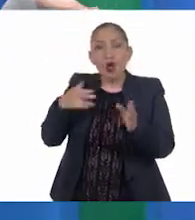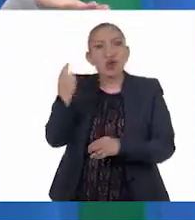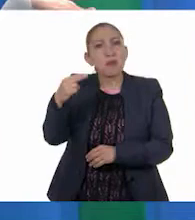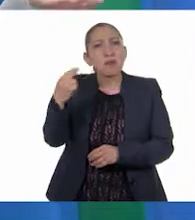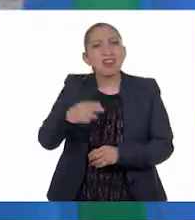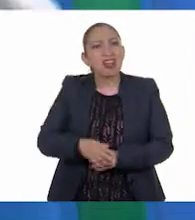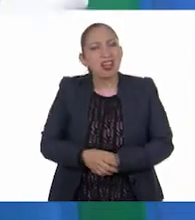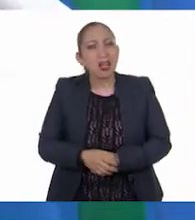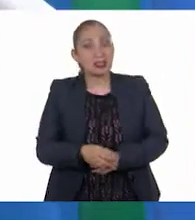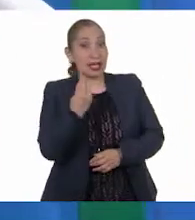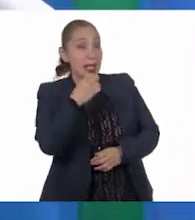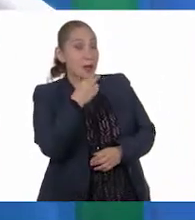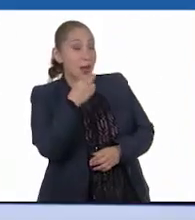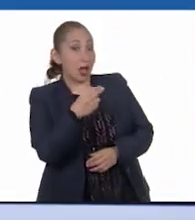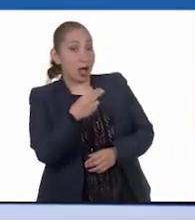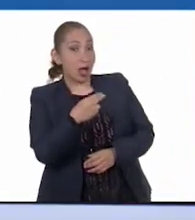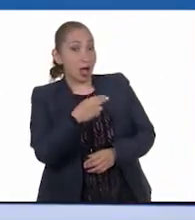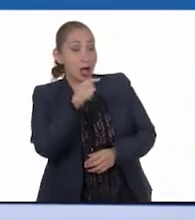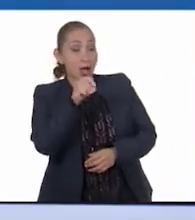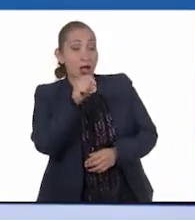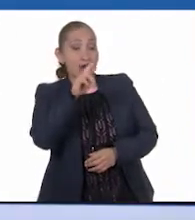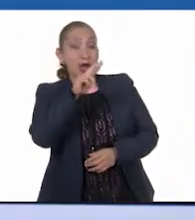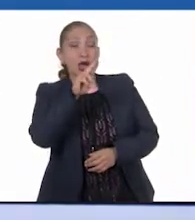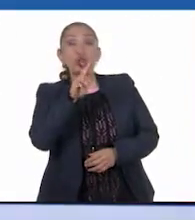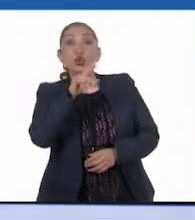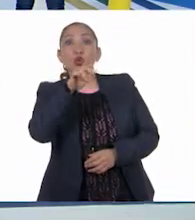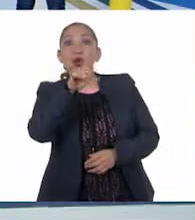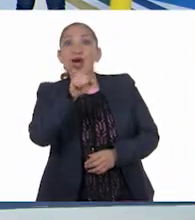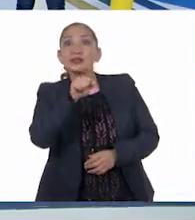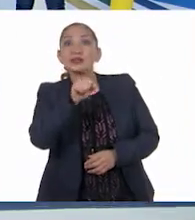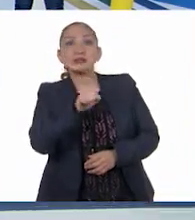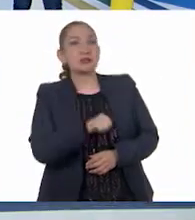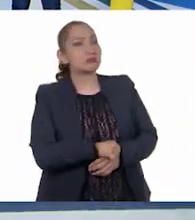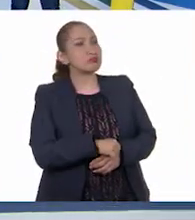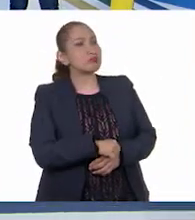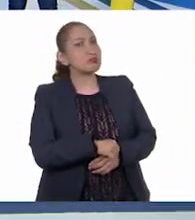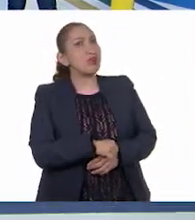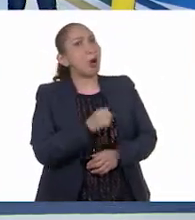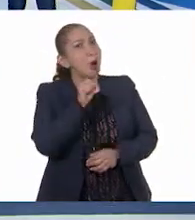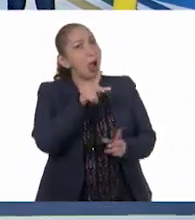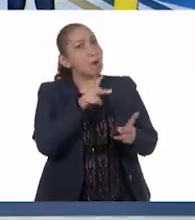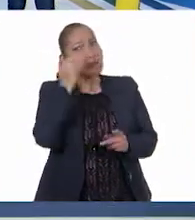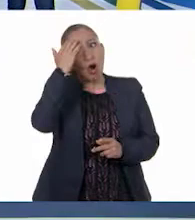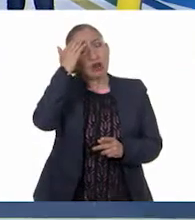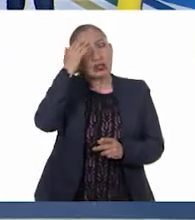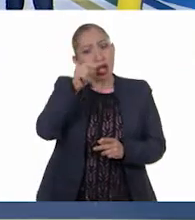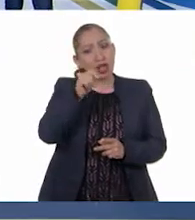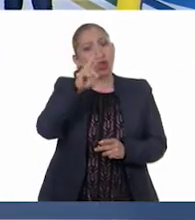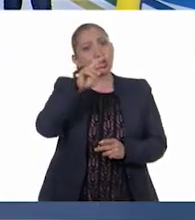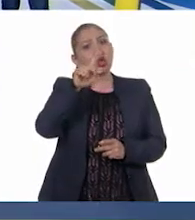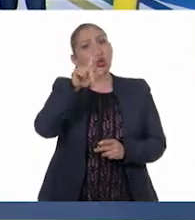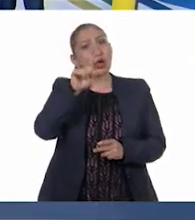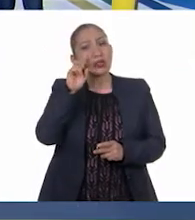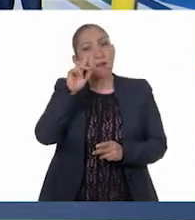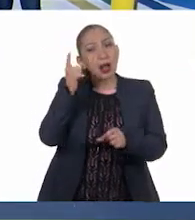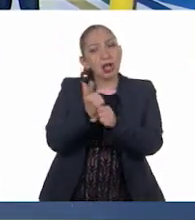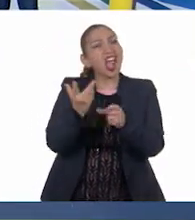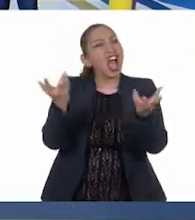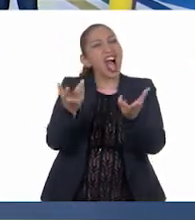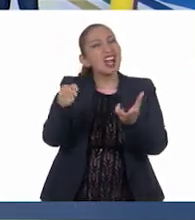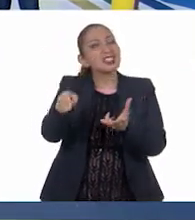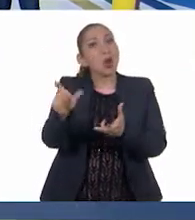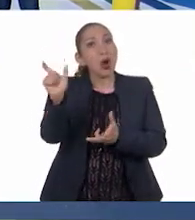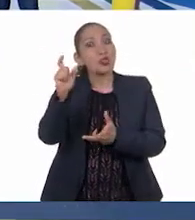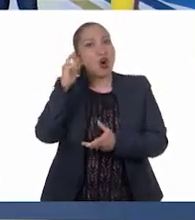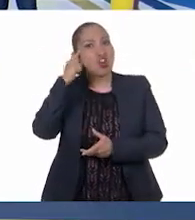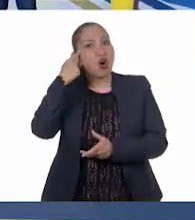llama? Se llama Trucas. De acuerdo, vamos a conocer a Trucas y a descubrir lo que hace